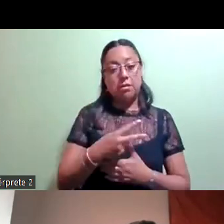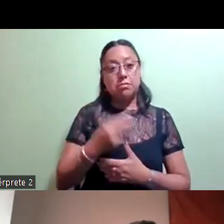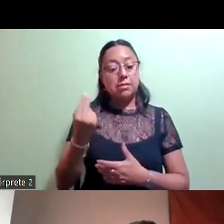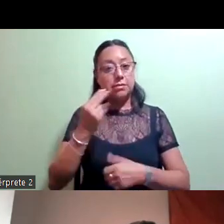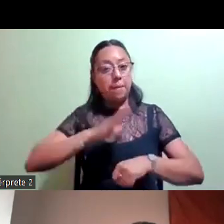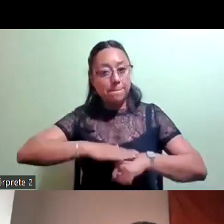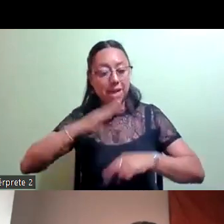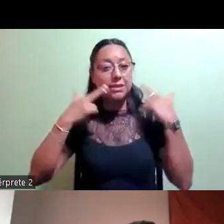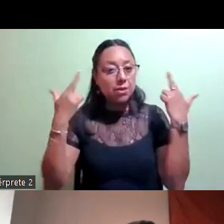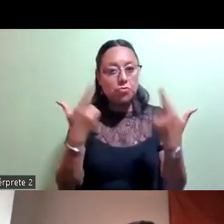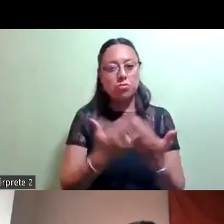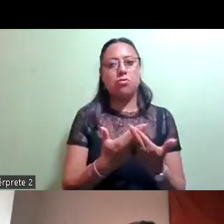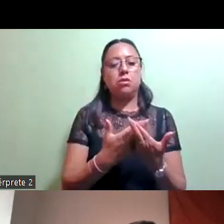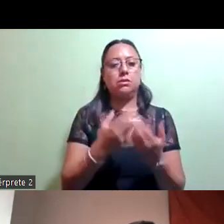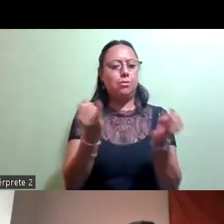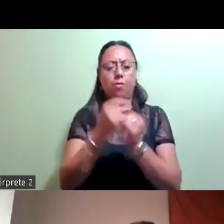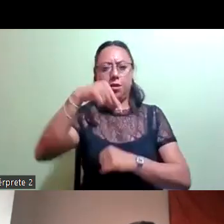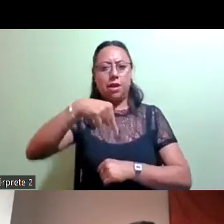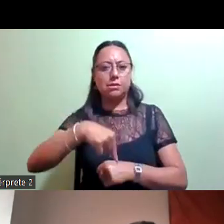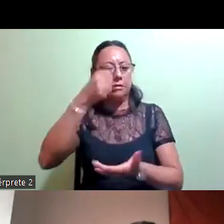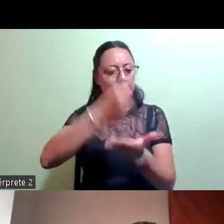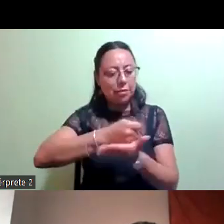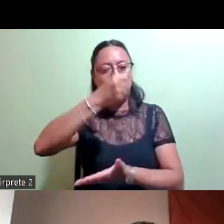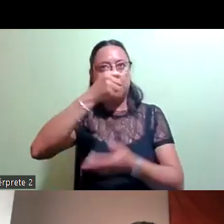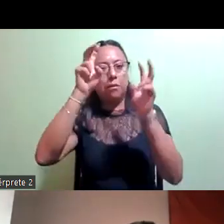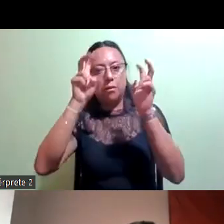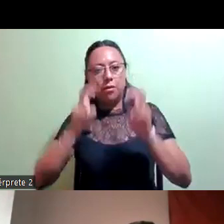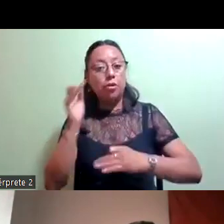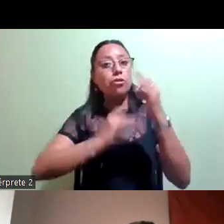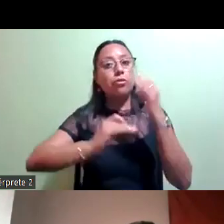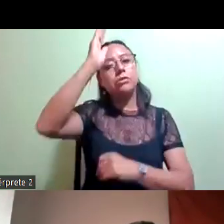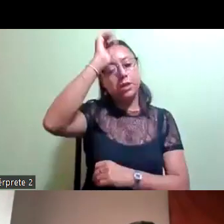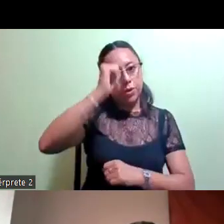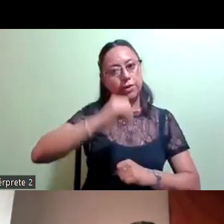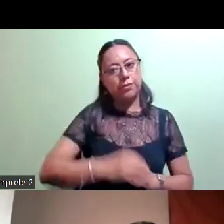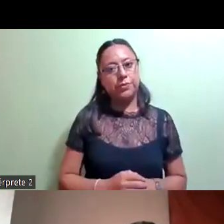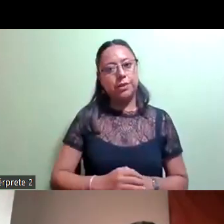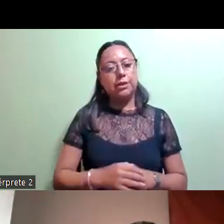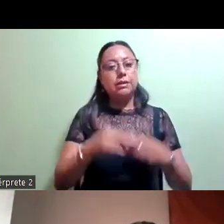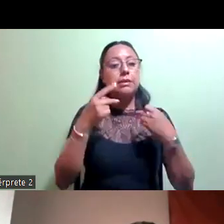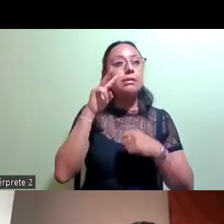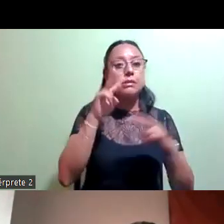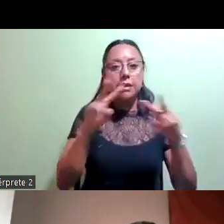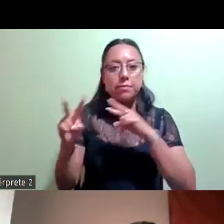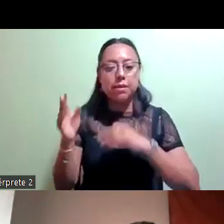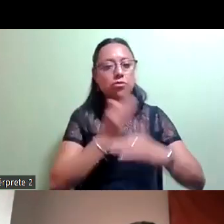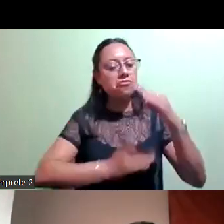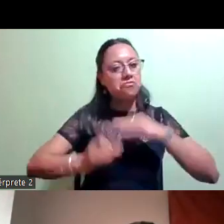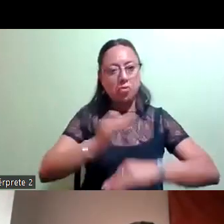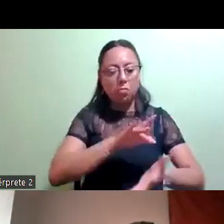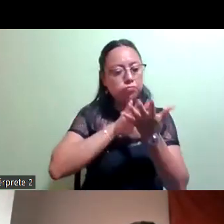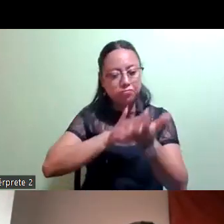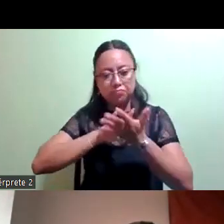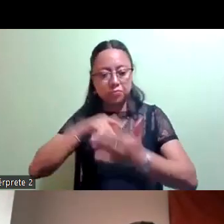aprueban muchas cosas, se aprueban por unanimidad y se ve a los legisladores de todos los partidos avanzando en